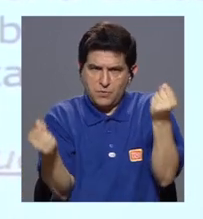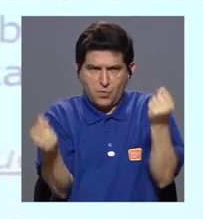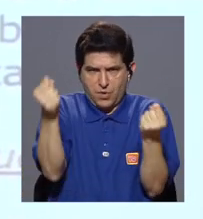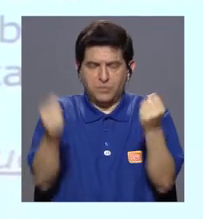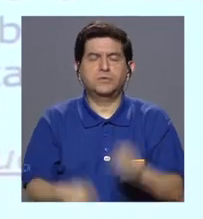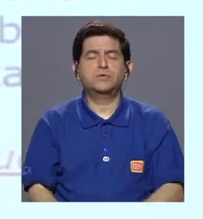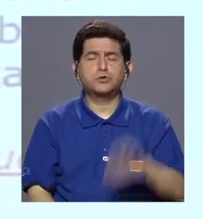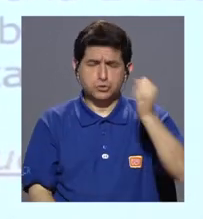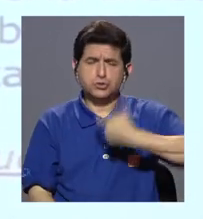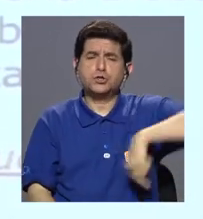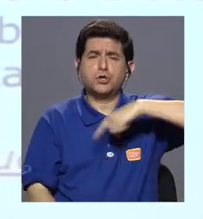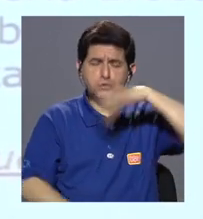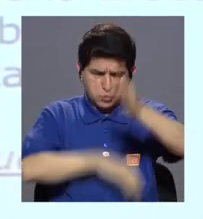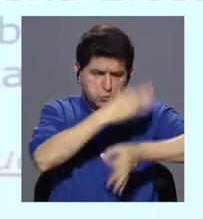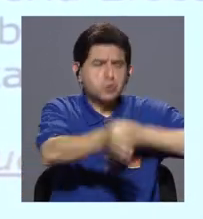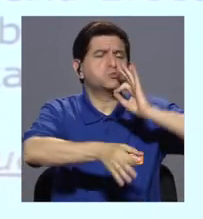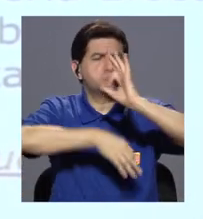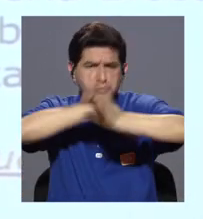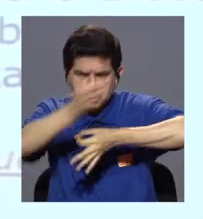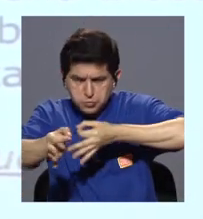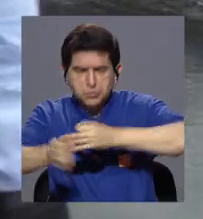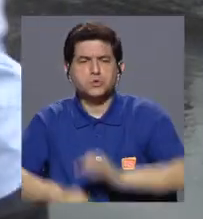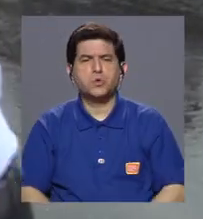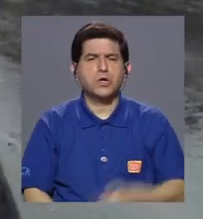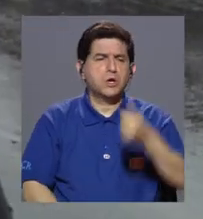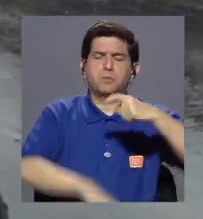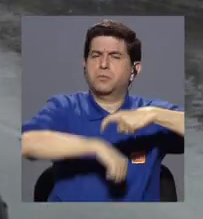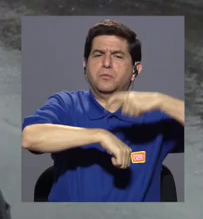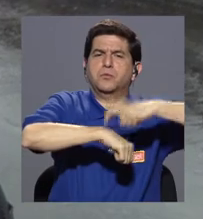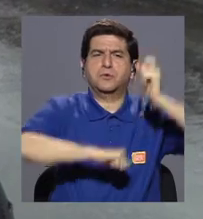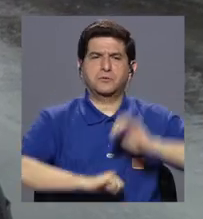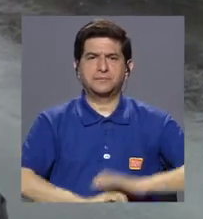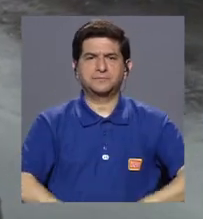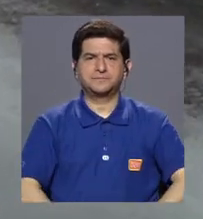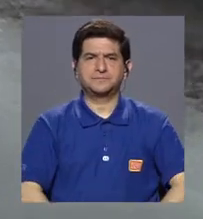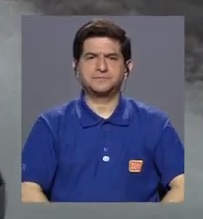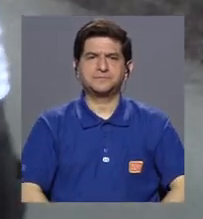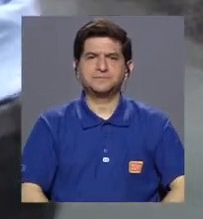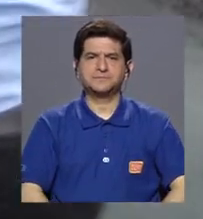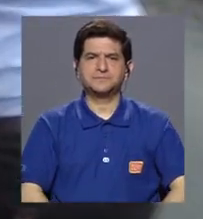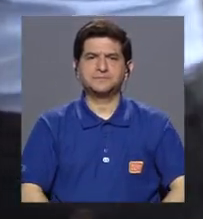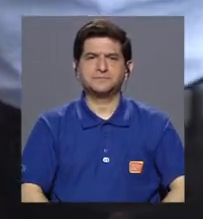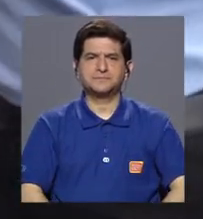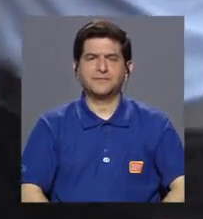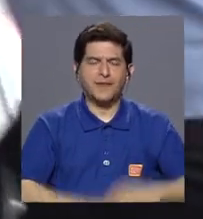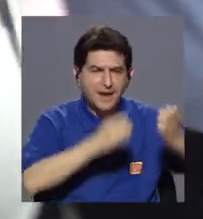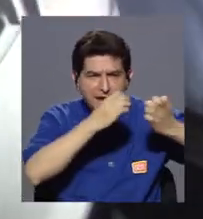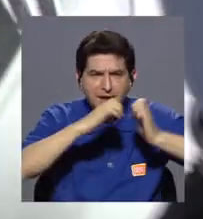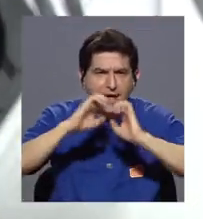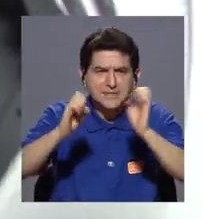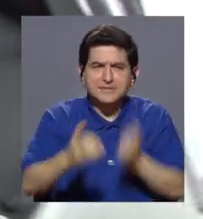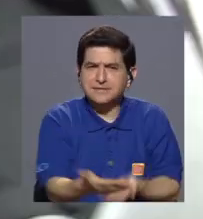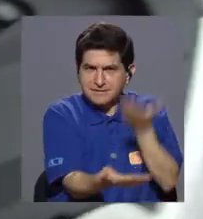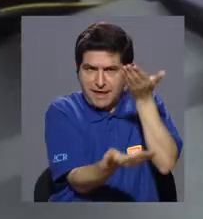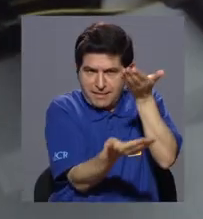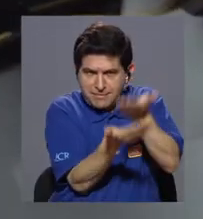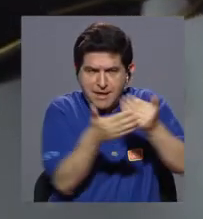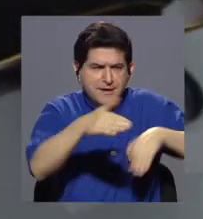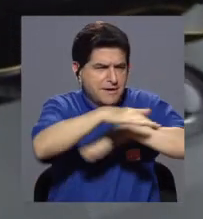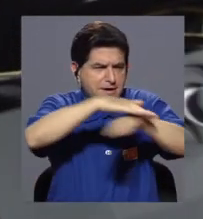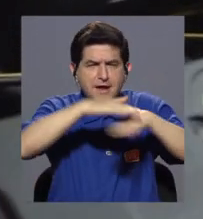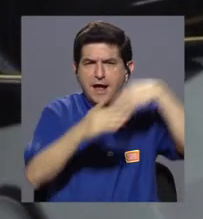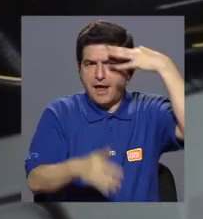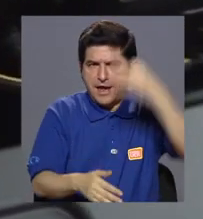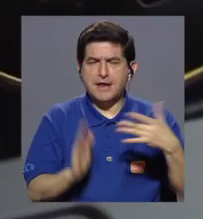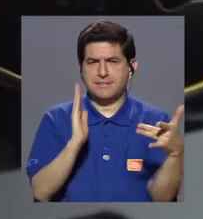que es un vehículo que sí podemos ir sustituyendo en un corto plazo. La estrategia que se propone